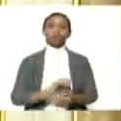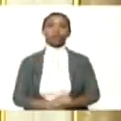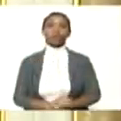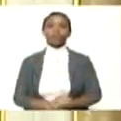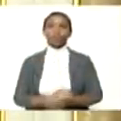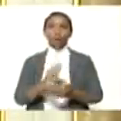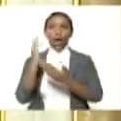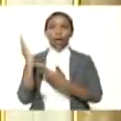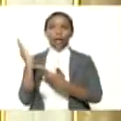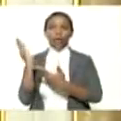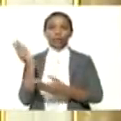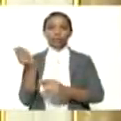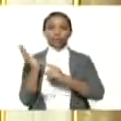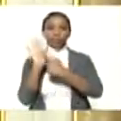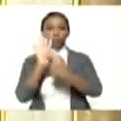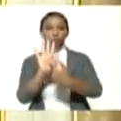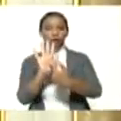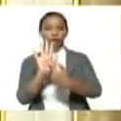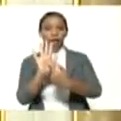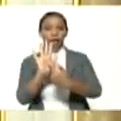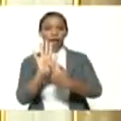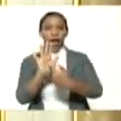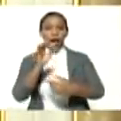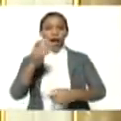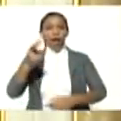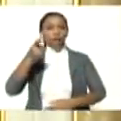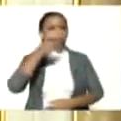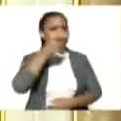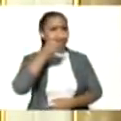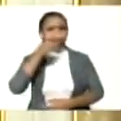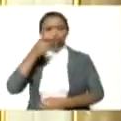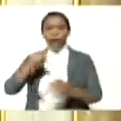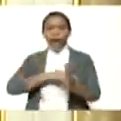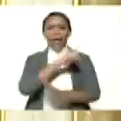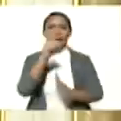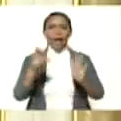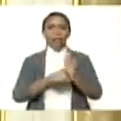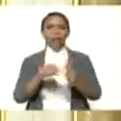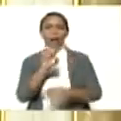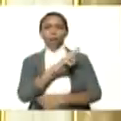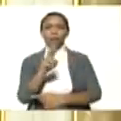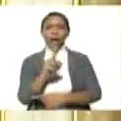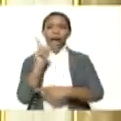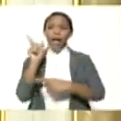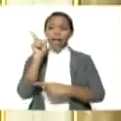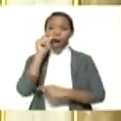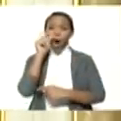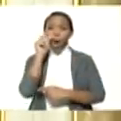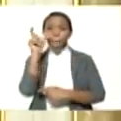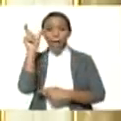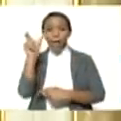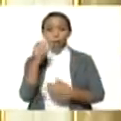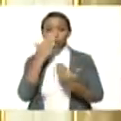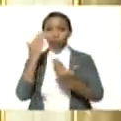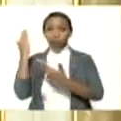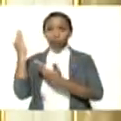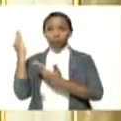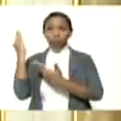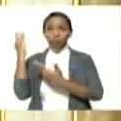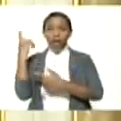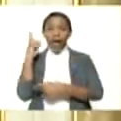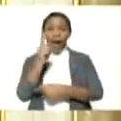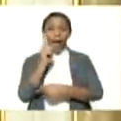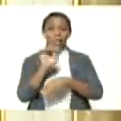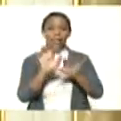Aquí está el Contralor General de la República. Ese hombre que está ahí, Elvis Amoroso, fue